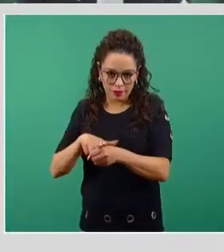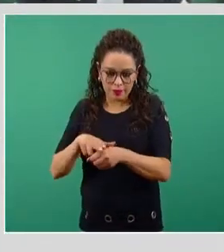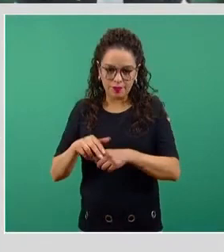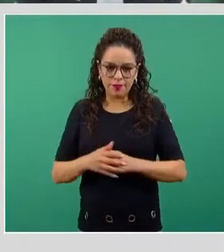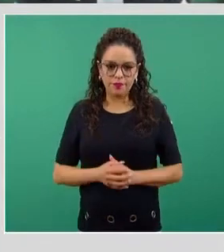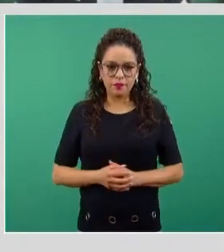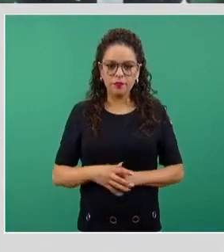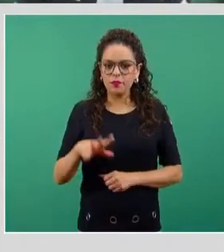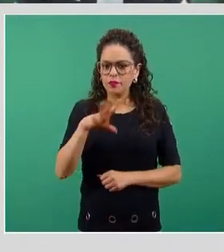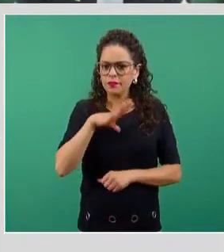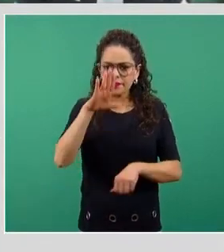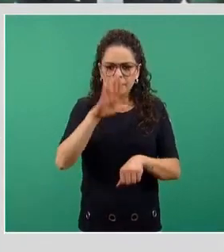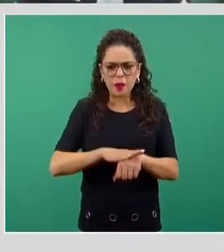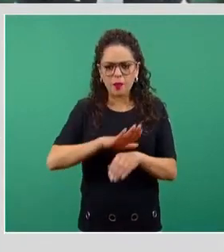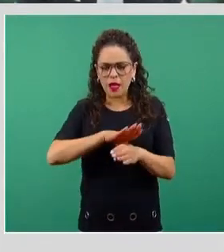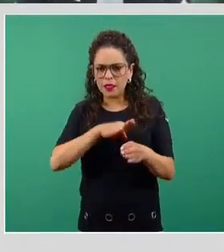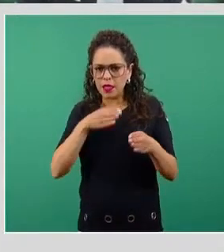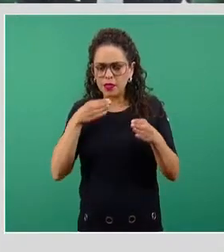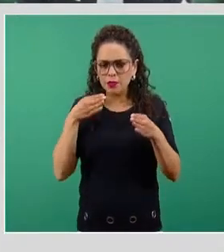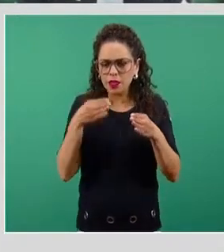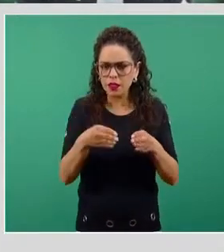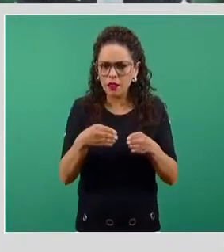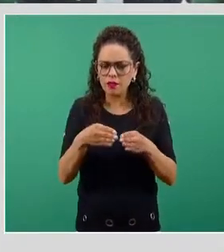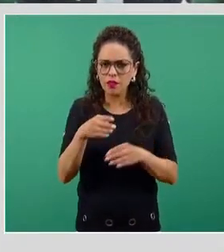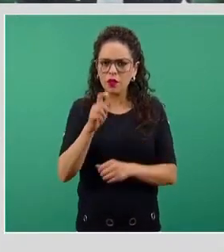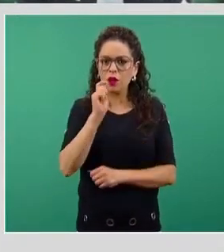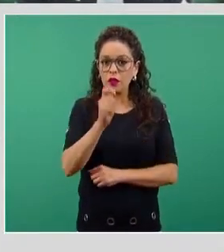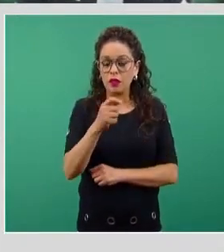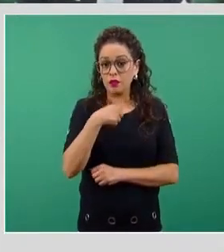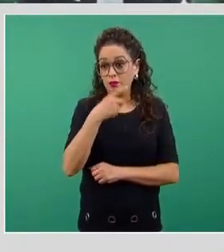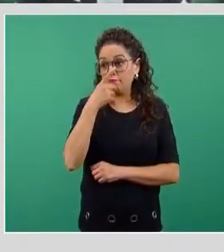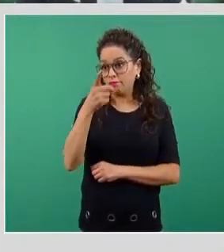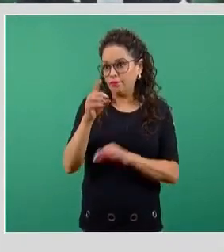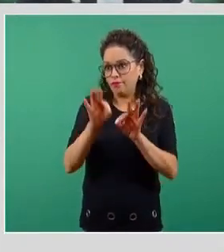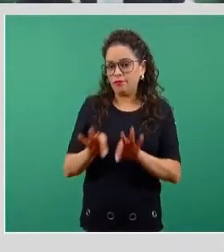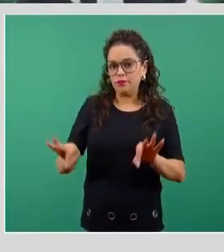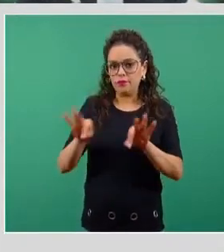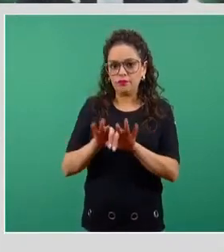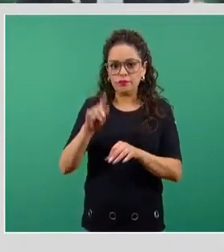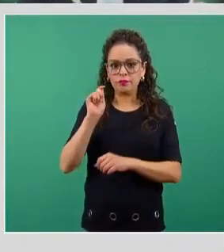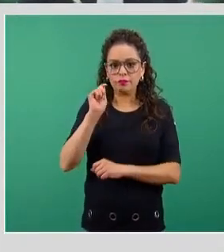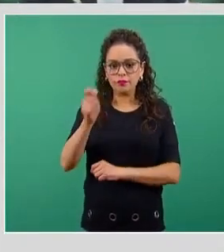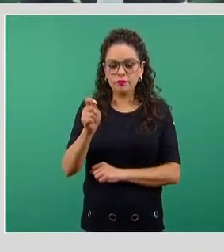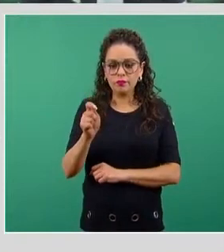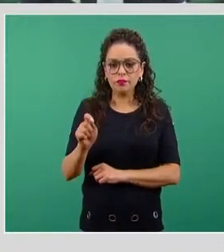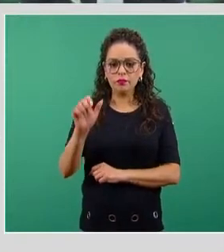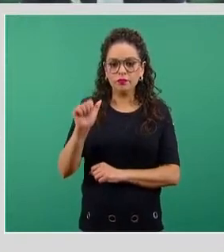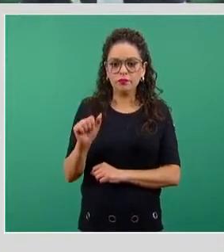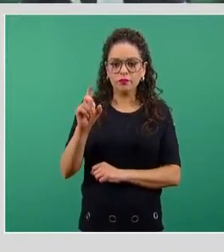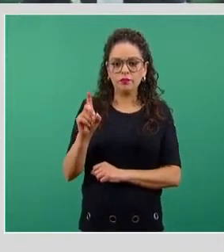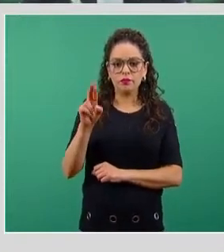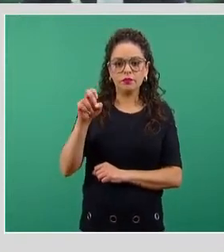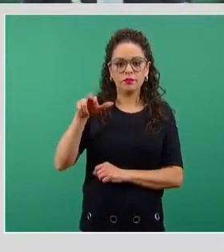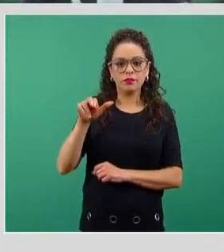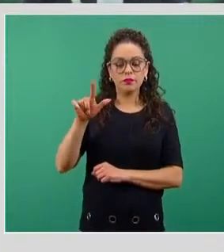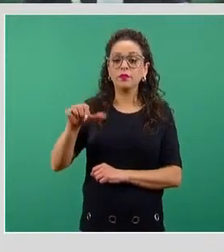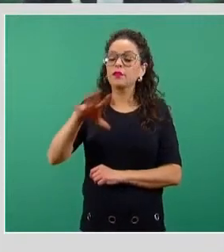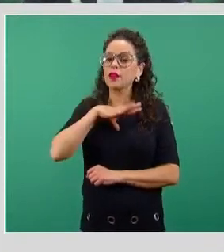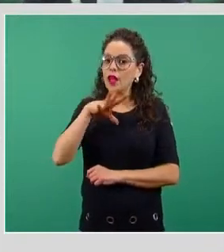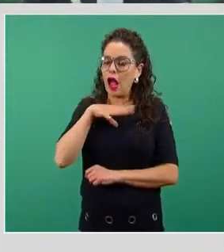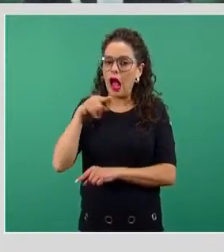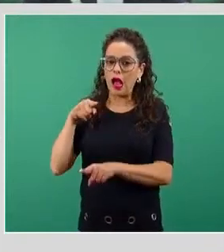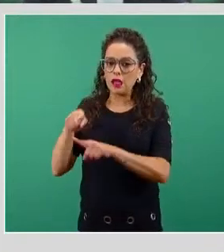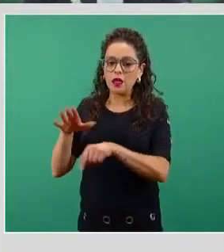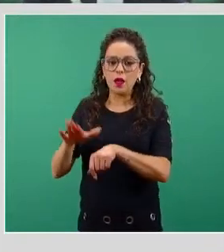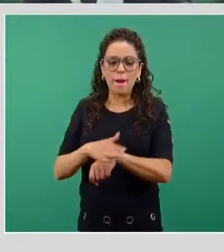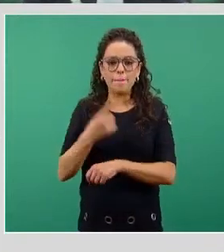elementos específicos, sobre todo destaco el de la adrenalina, que es algo que tiene que estar presente, dado que